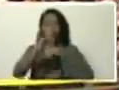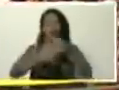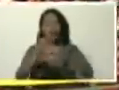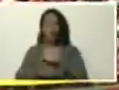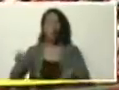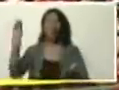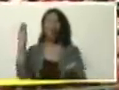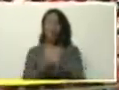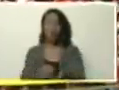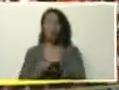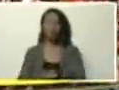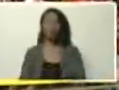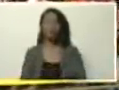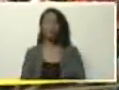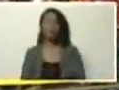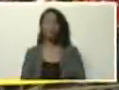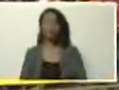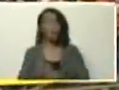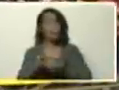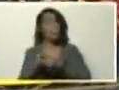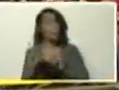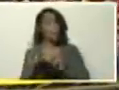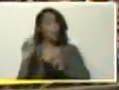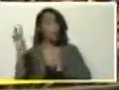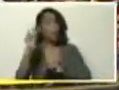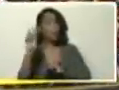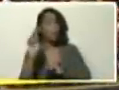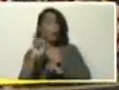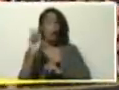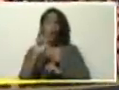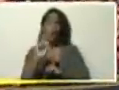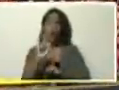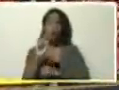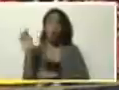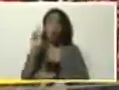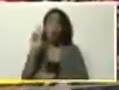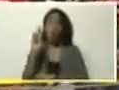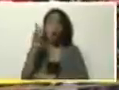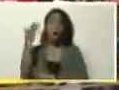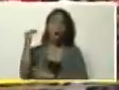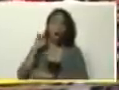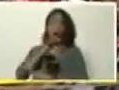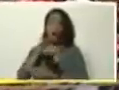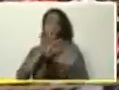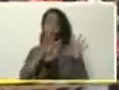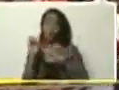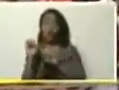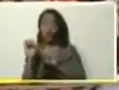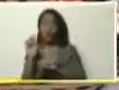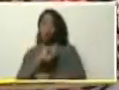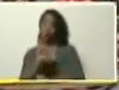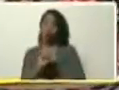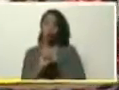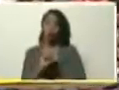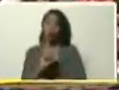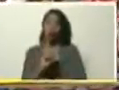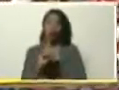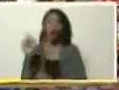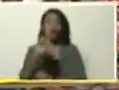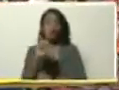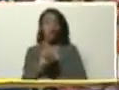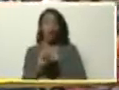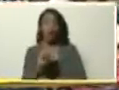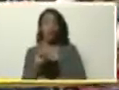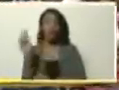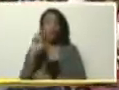nuevo. Pero Venezuela no es la Venezuela de los 90. No es la Venezuela de la bonanza.